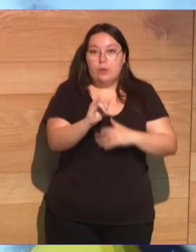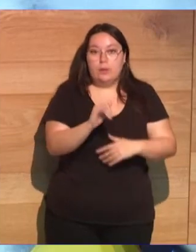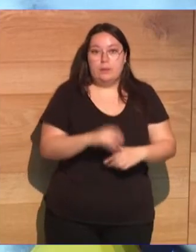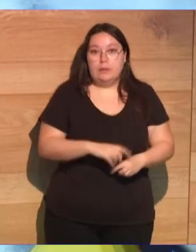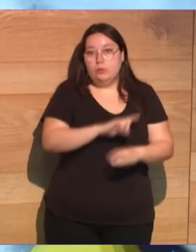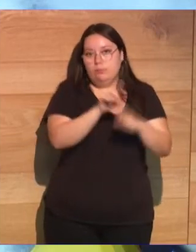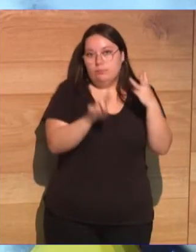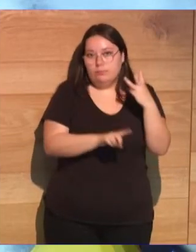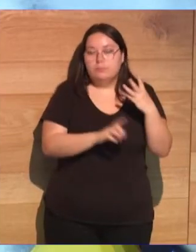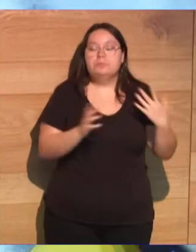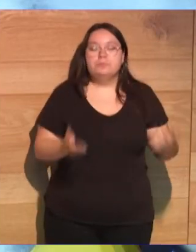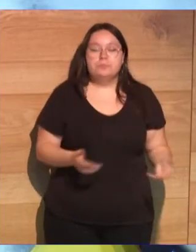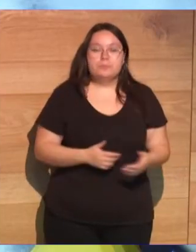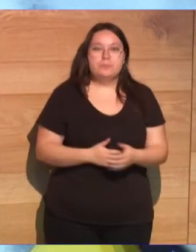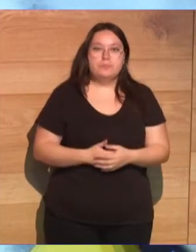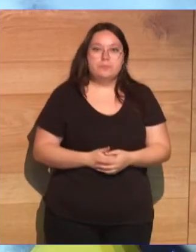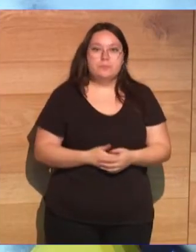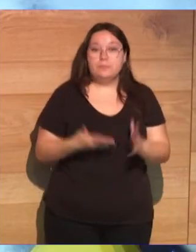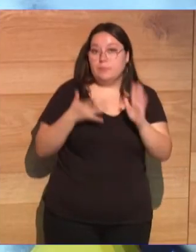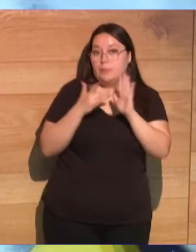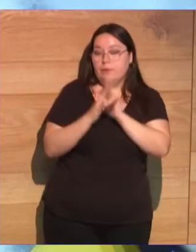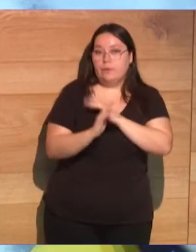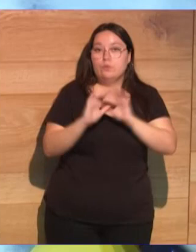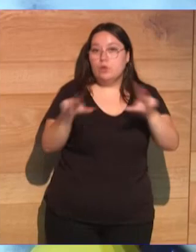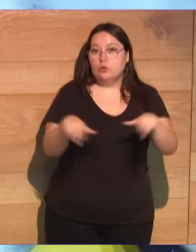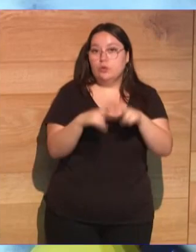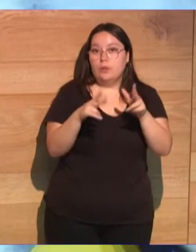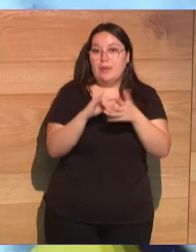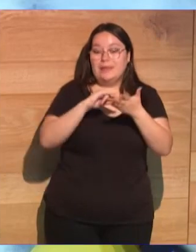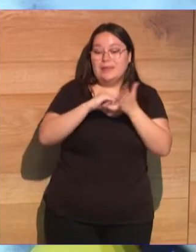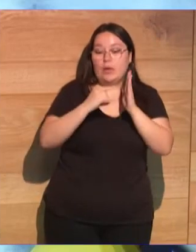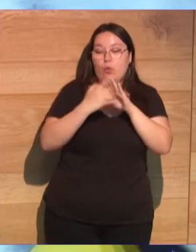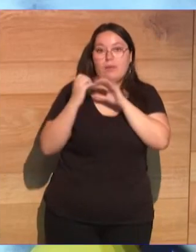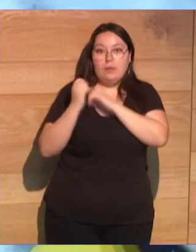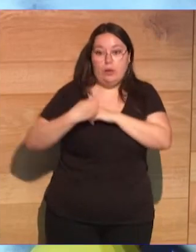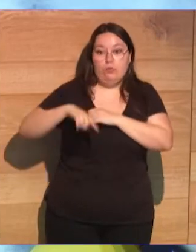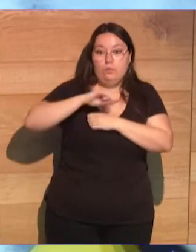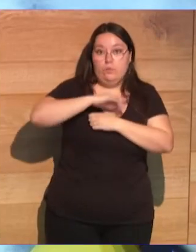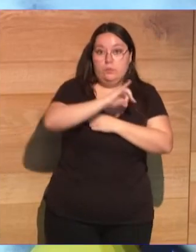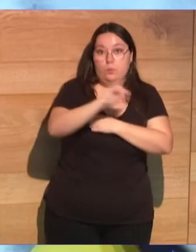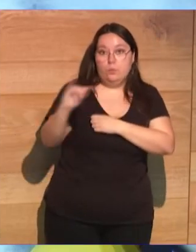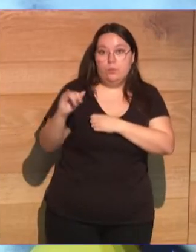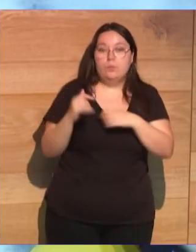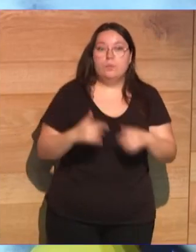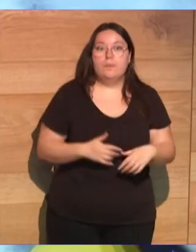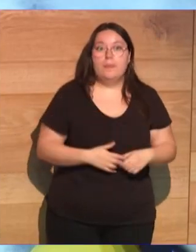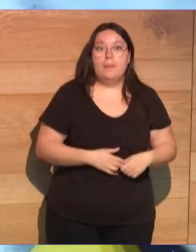preámbulo. Es decir, que en una sociedad tecnoadicta en la que nos encontramos,